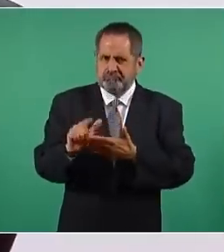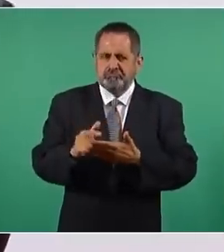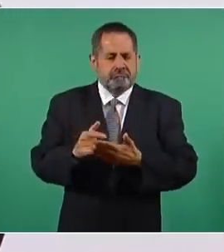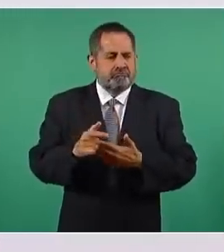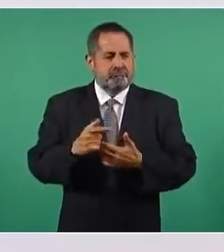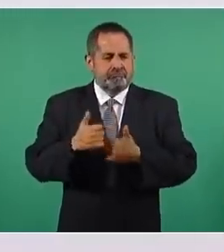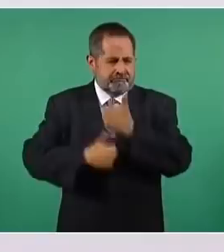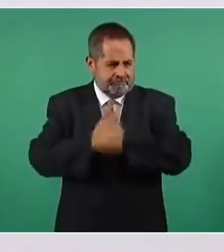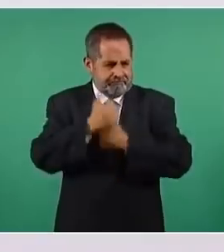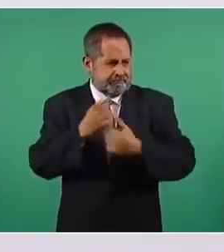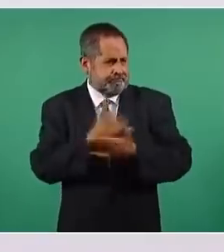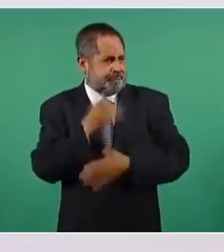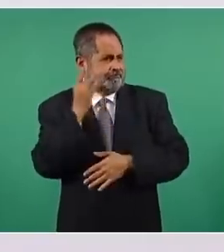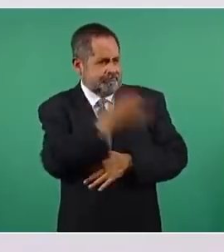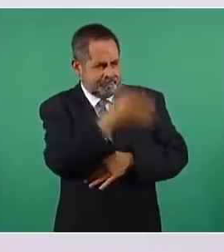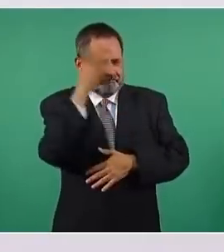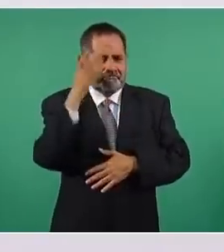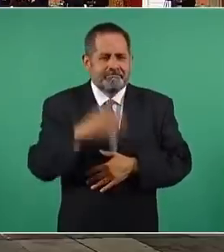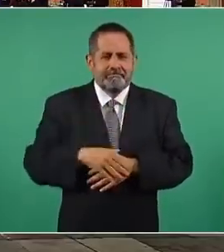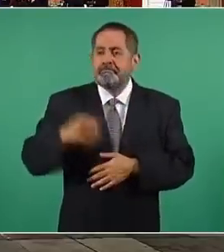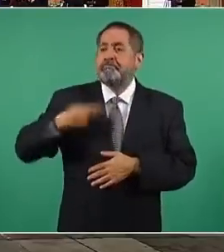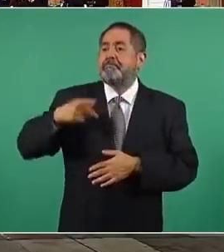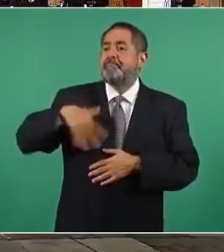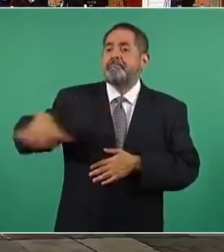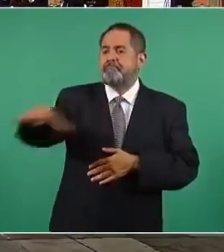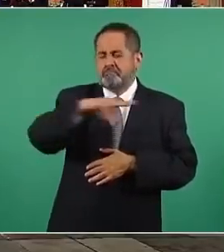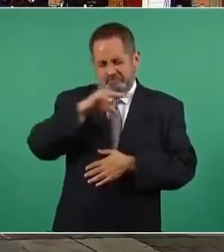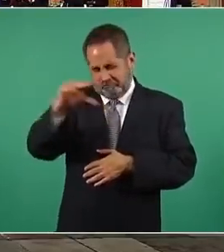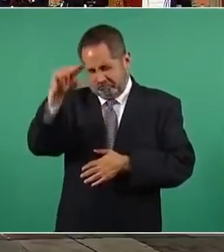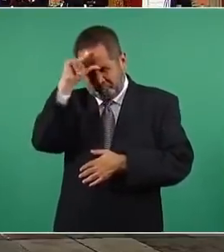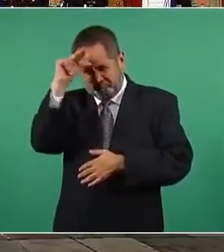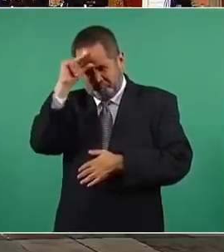porque el pueblo es sabio.